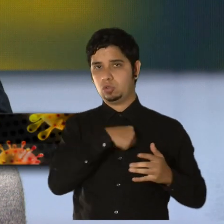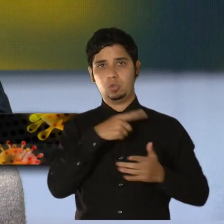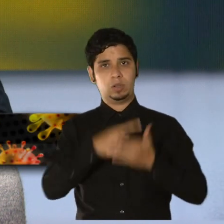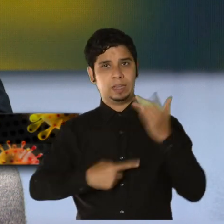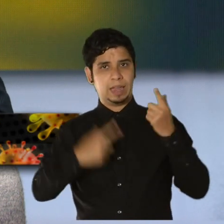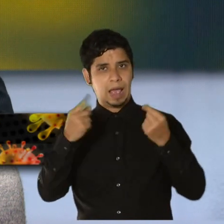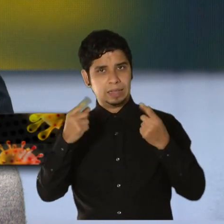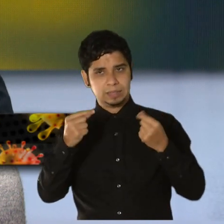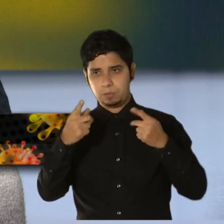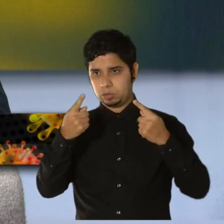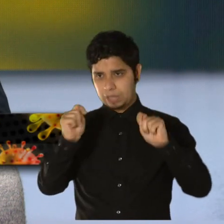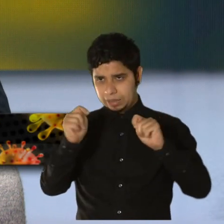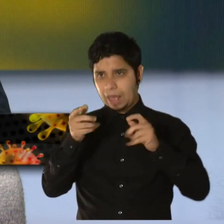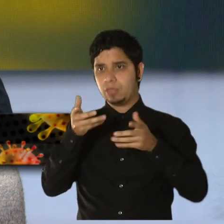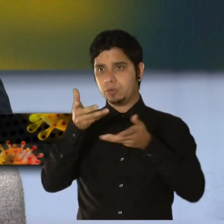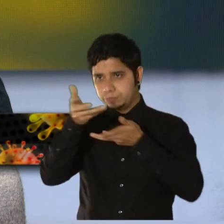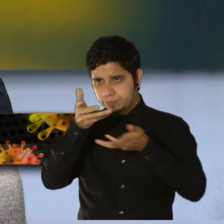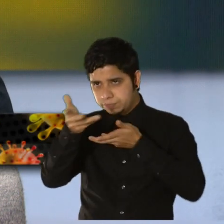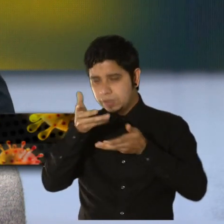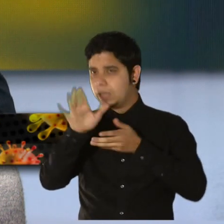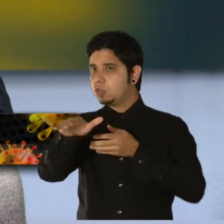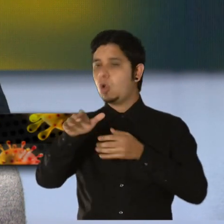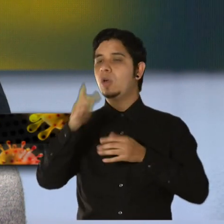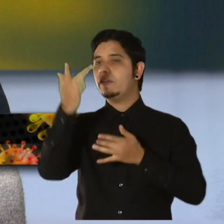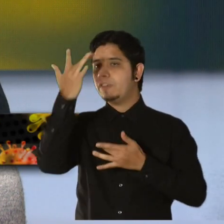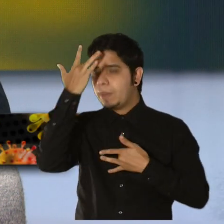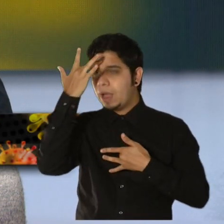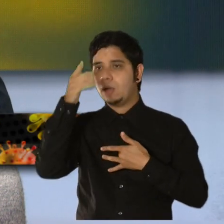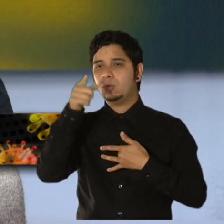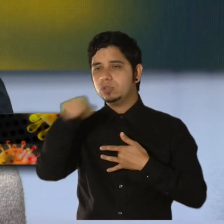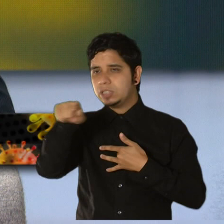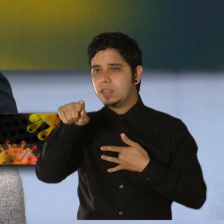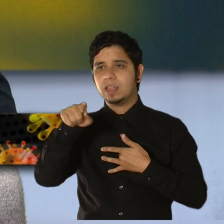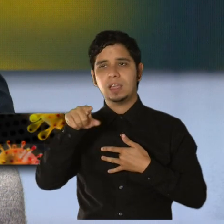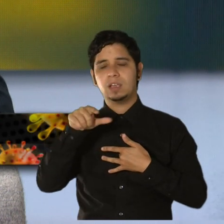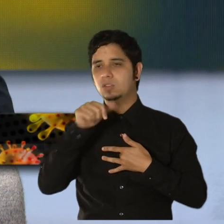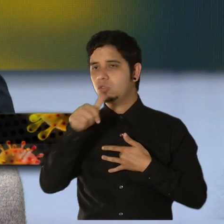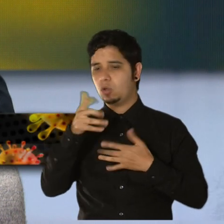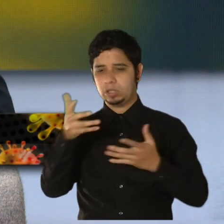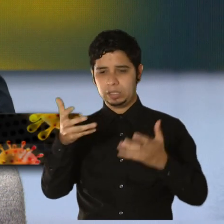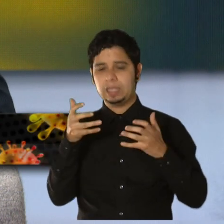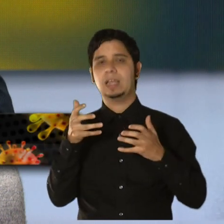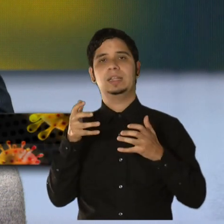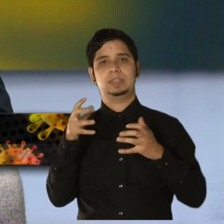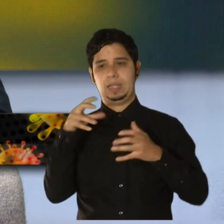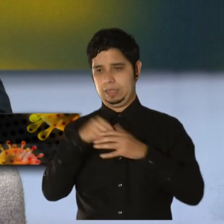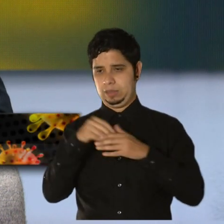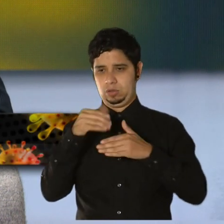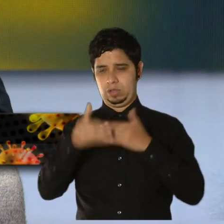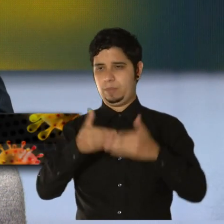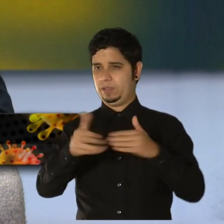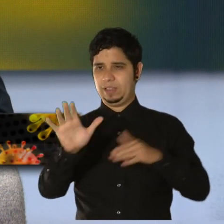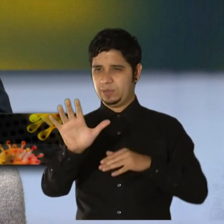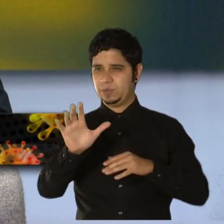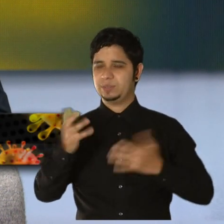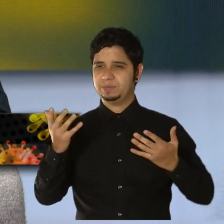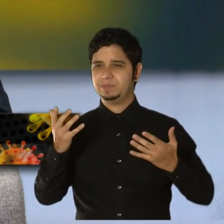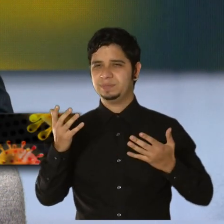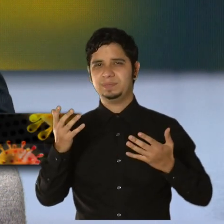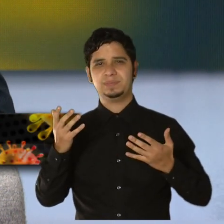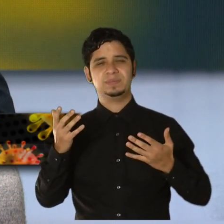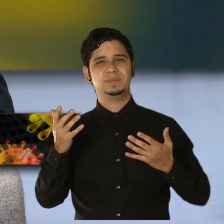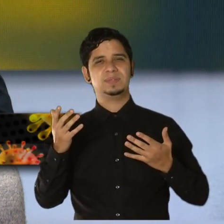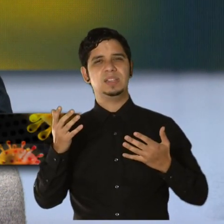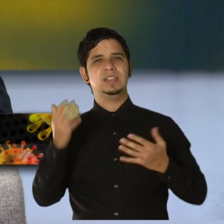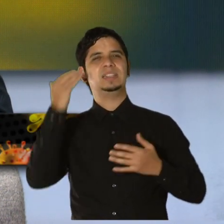concientización de que es una enfermedad, de que ellos no quieren estar en este proceso, y poderlo traer, igual que sabemos de